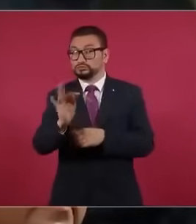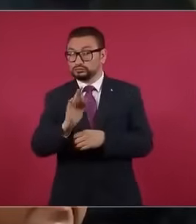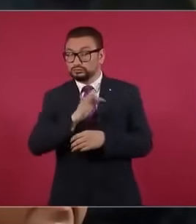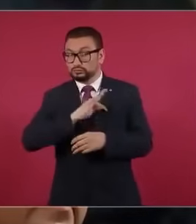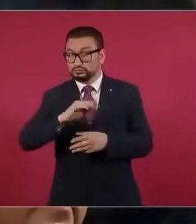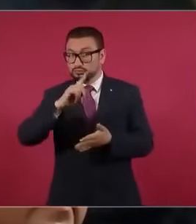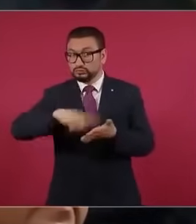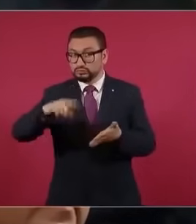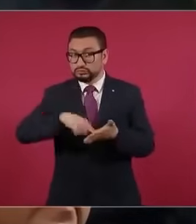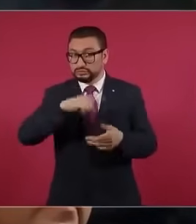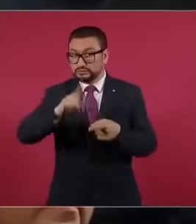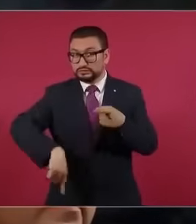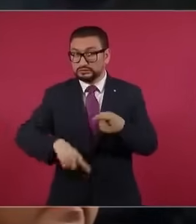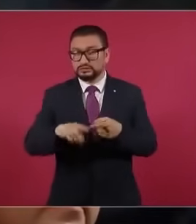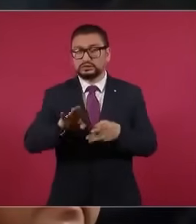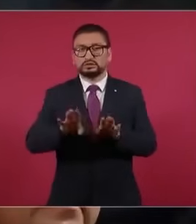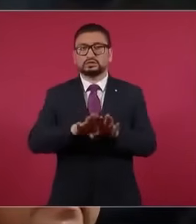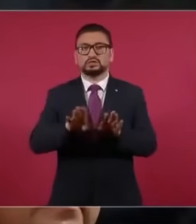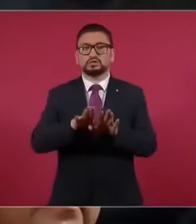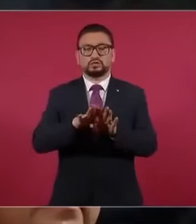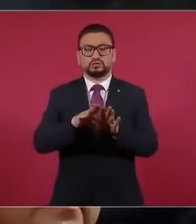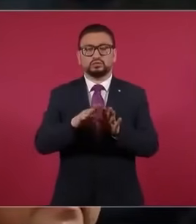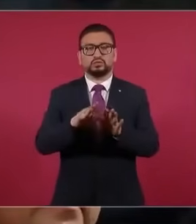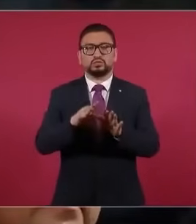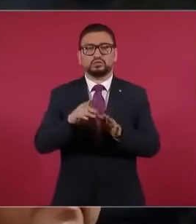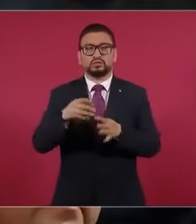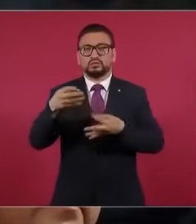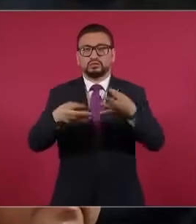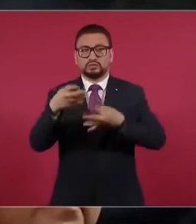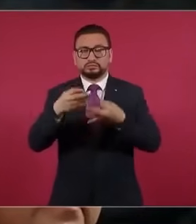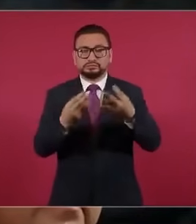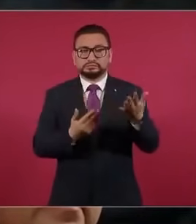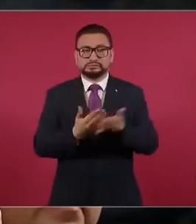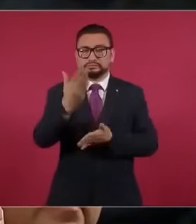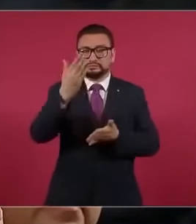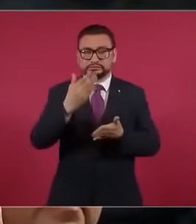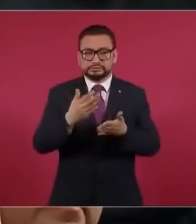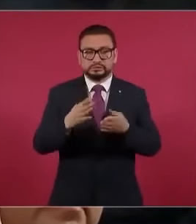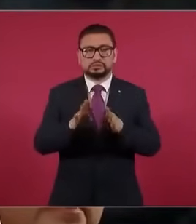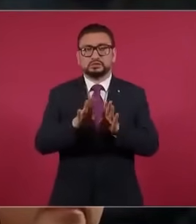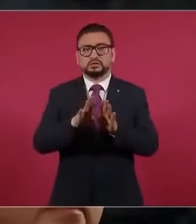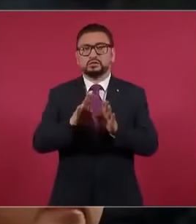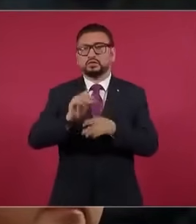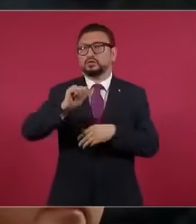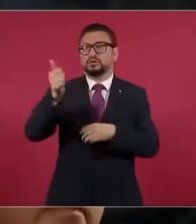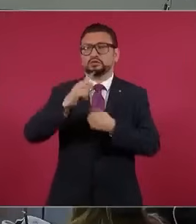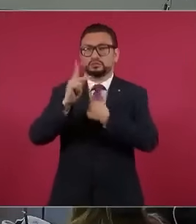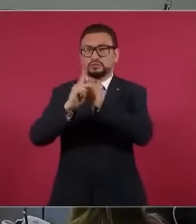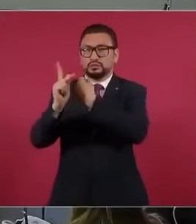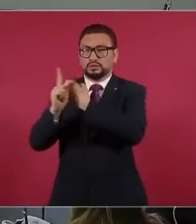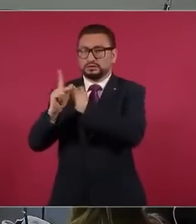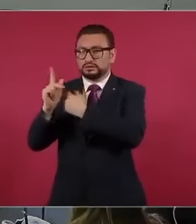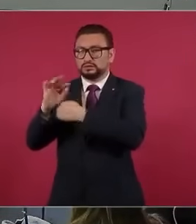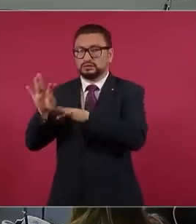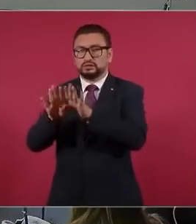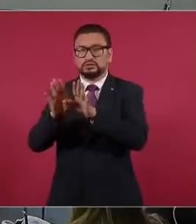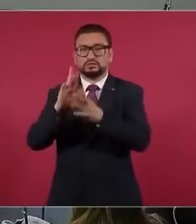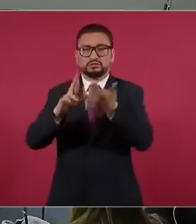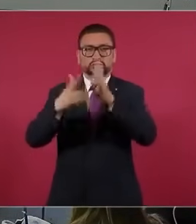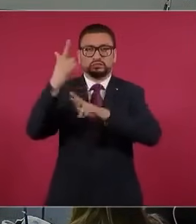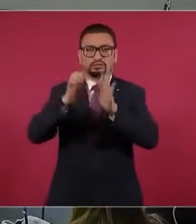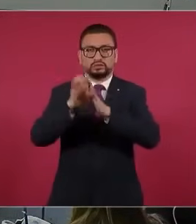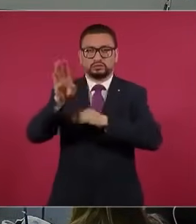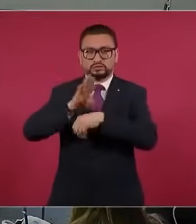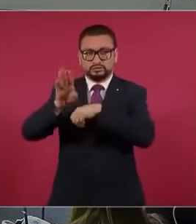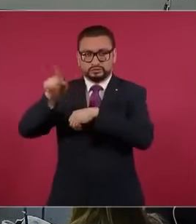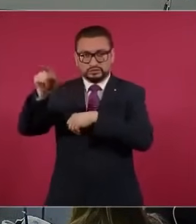y acabar ya en un golpe de Estado judicial, como ha ocurrido y se ha ensayado con éxito en otros países. Está el caso de